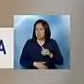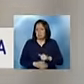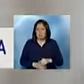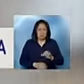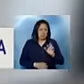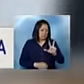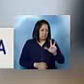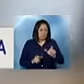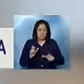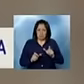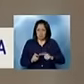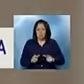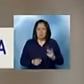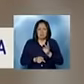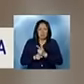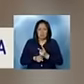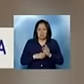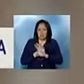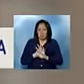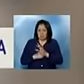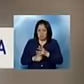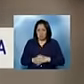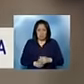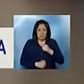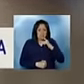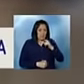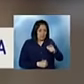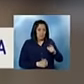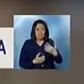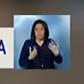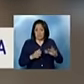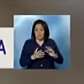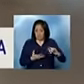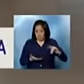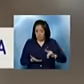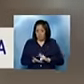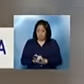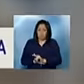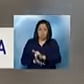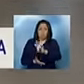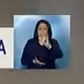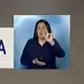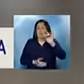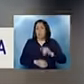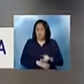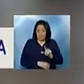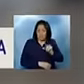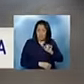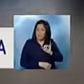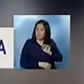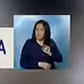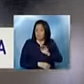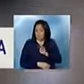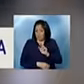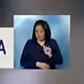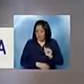aproximadamente tres personales de seguridad. Ella ha salido ya rumbo a Ginebra,